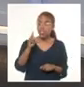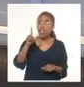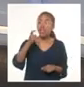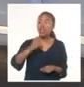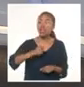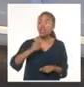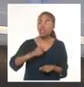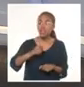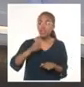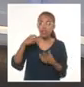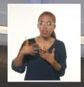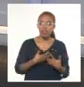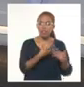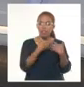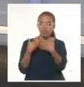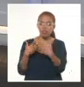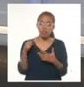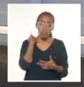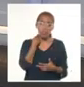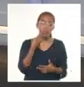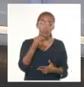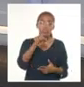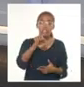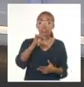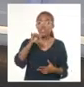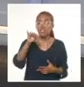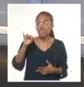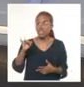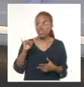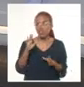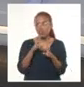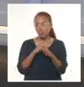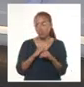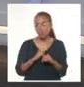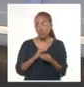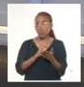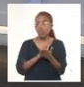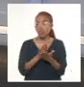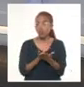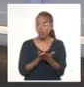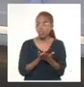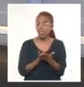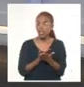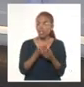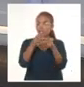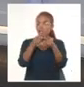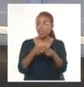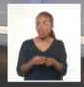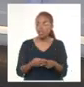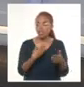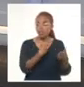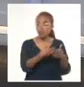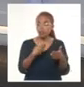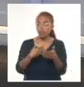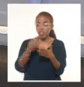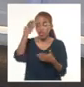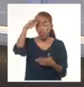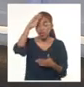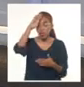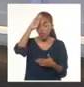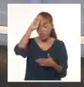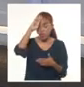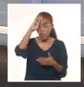de 1996 y se elimina la lista de entidades cubanas restringidas con las cuales los ciudadanos e